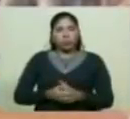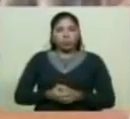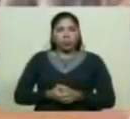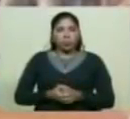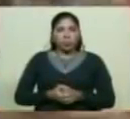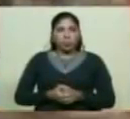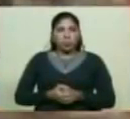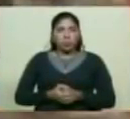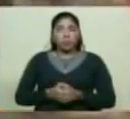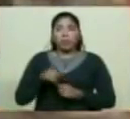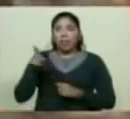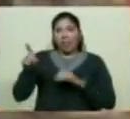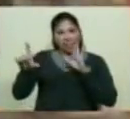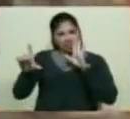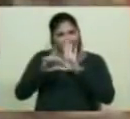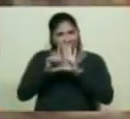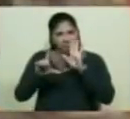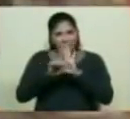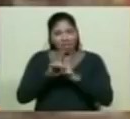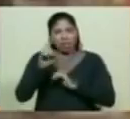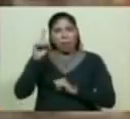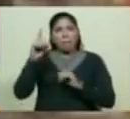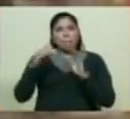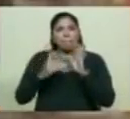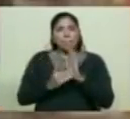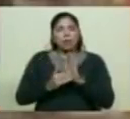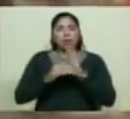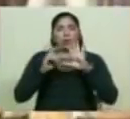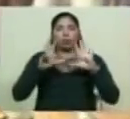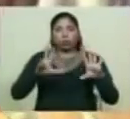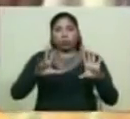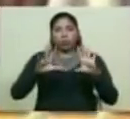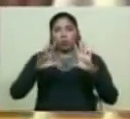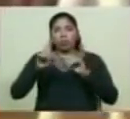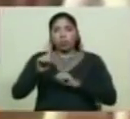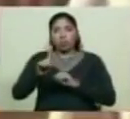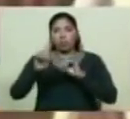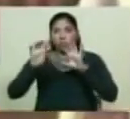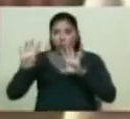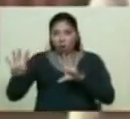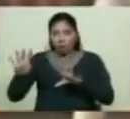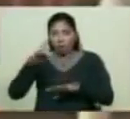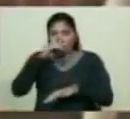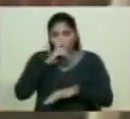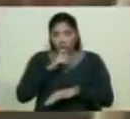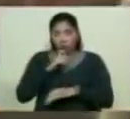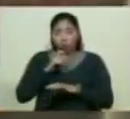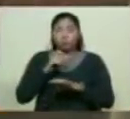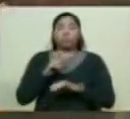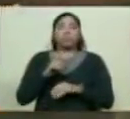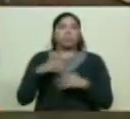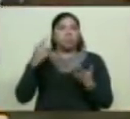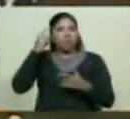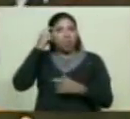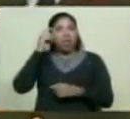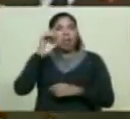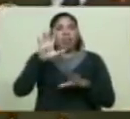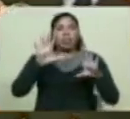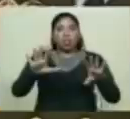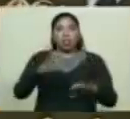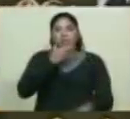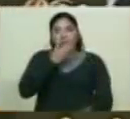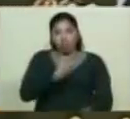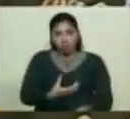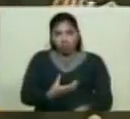aquella ley de 1819 10 de diciembre fue la